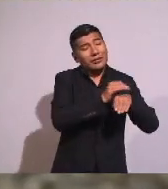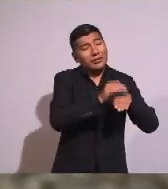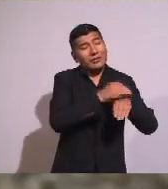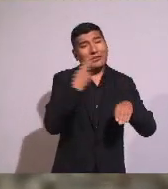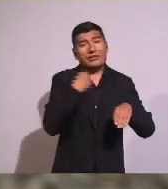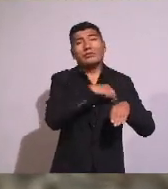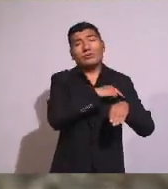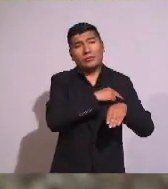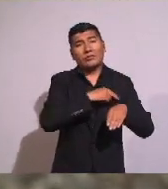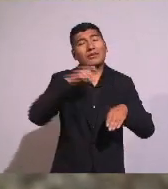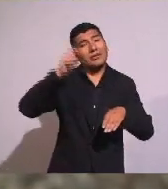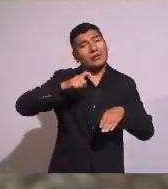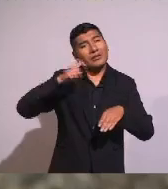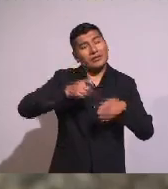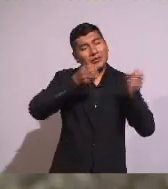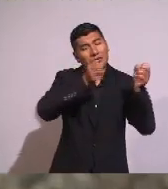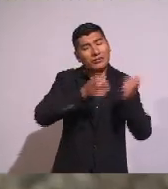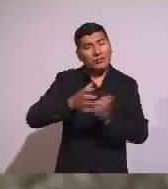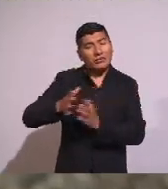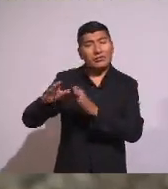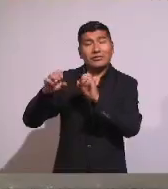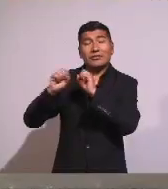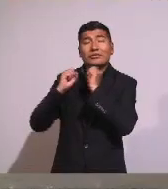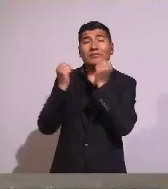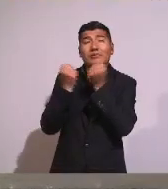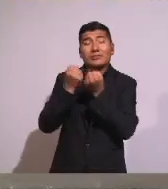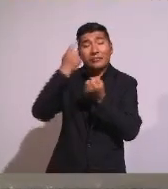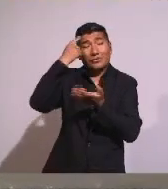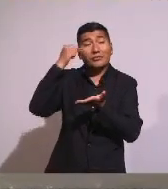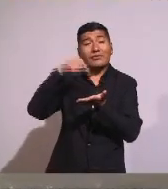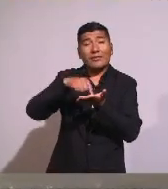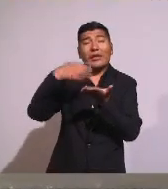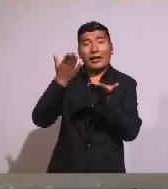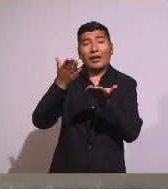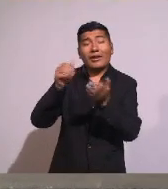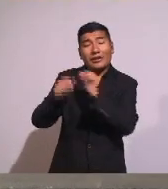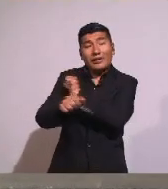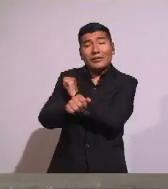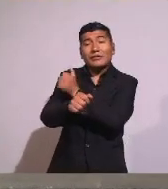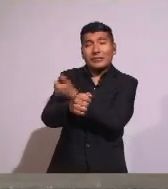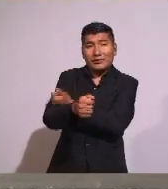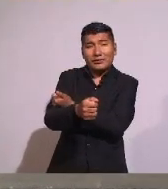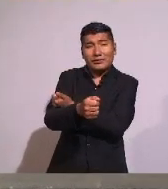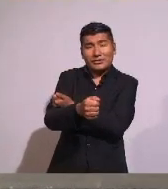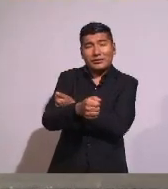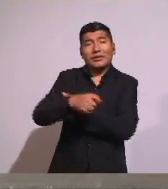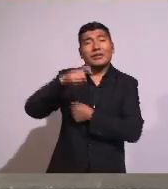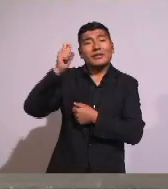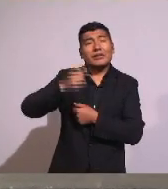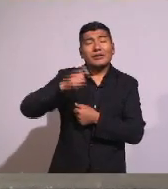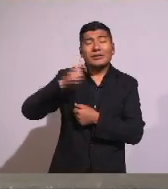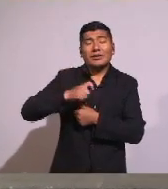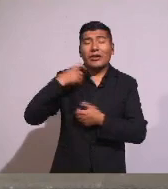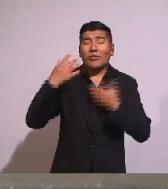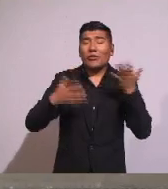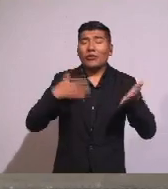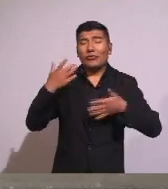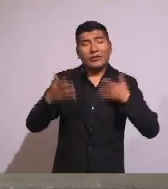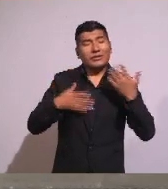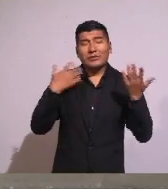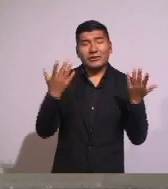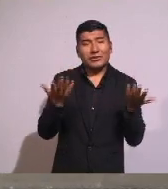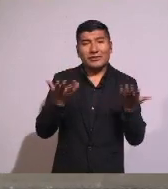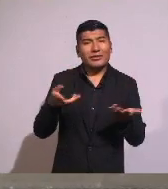necesitamos organizarnos en la sociedad por eso tenemos autoridades necesitamos ser felices